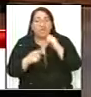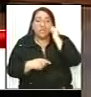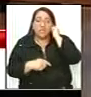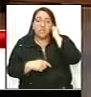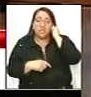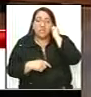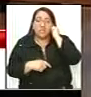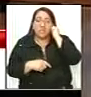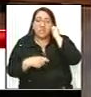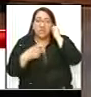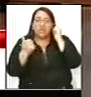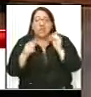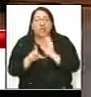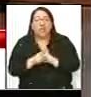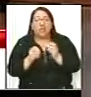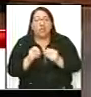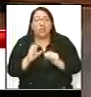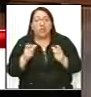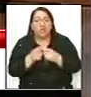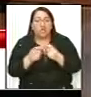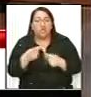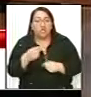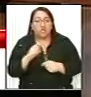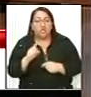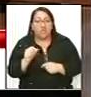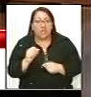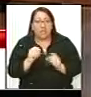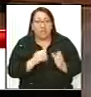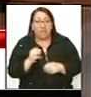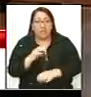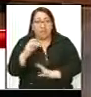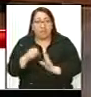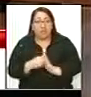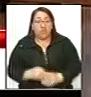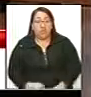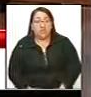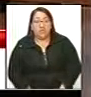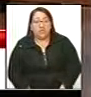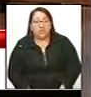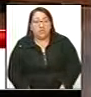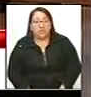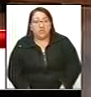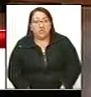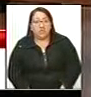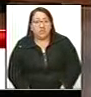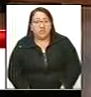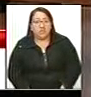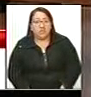que las iniciativas legislativas como la del congresista González, que se plasma en el proyecto de ley presentado y que